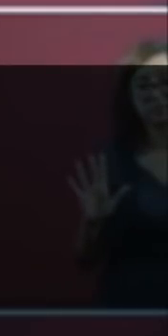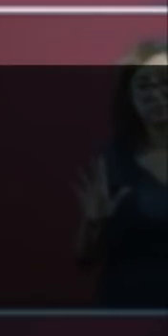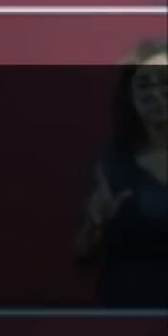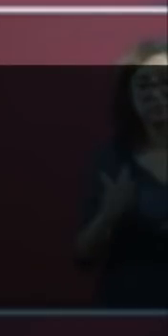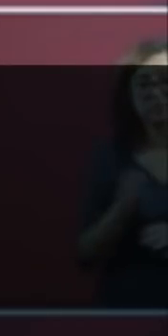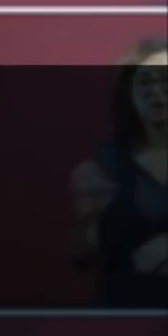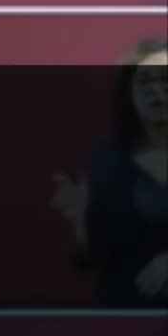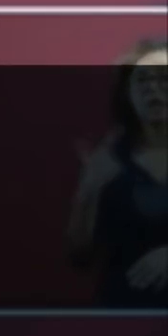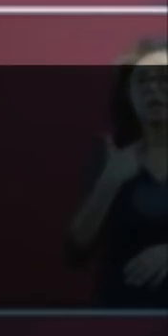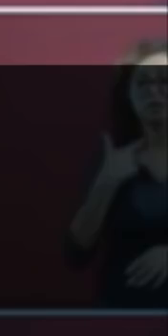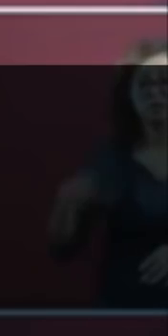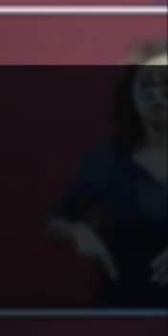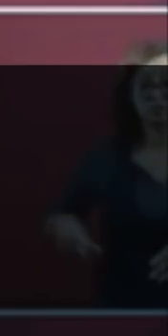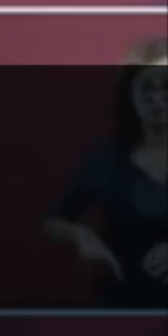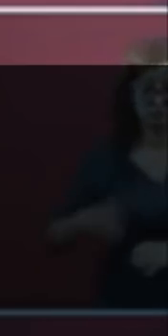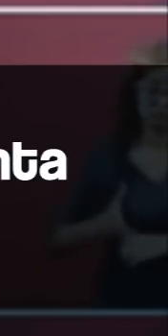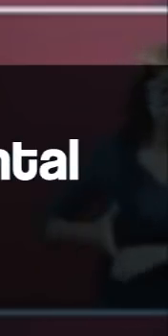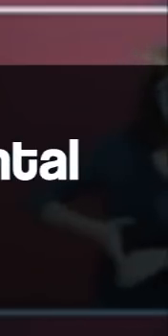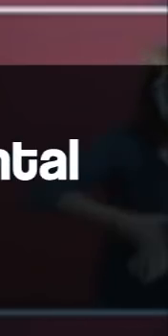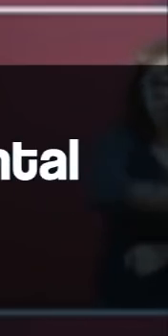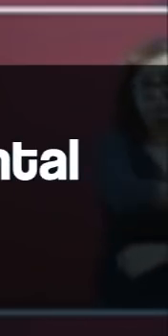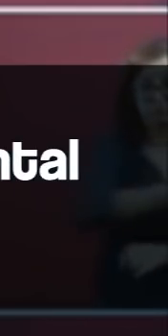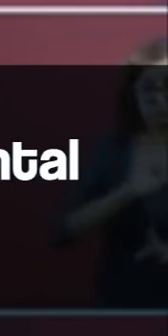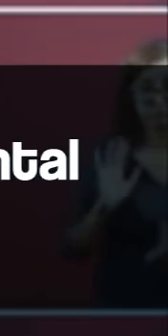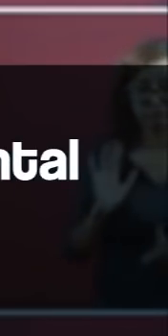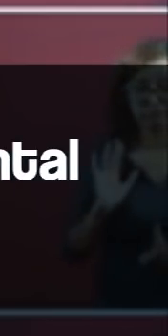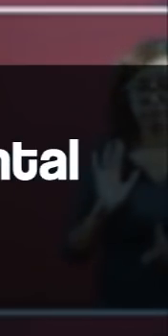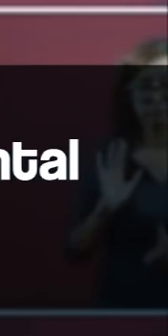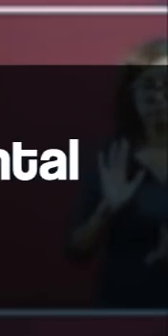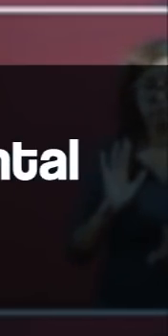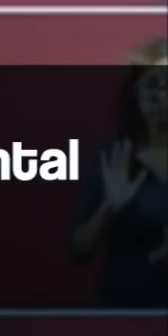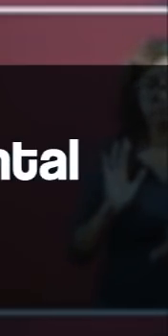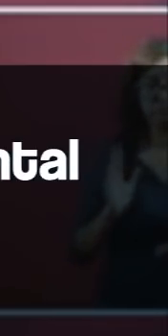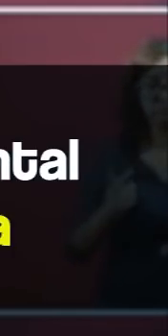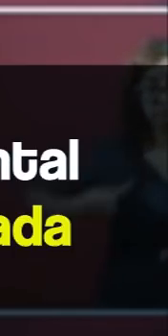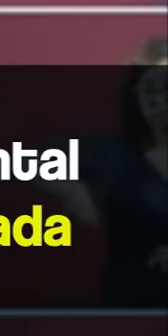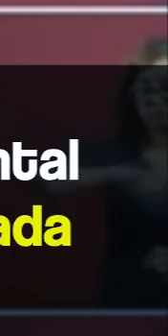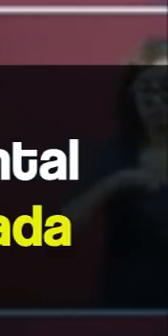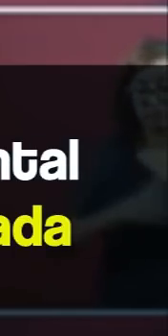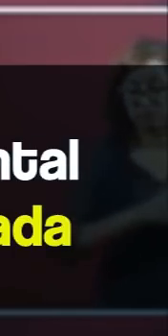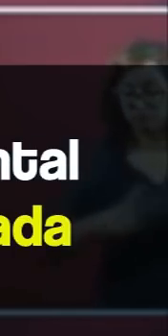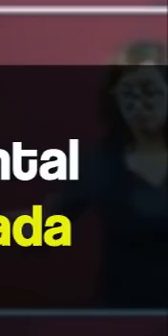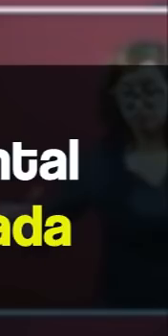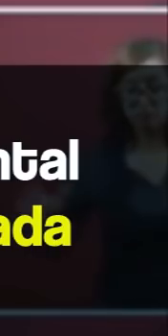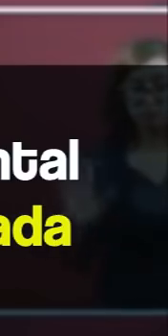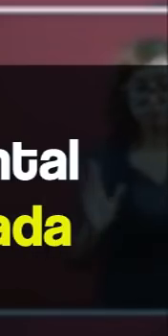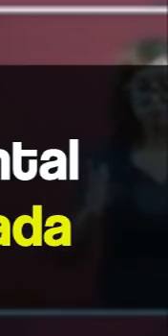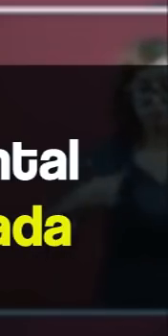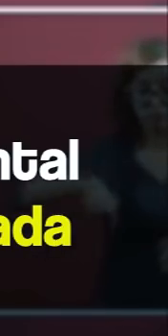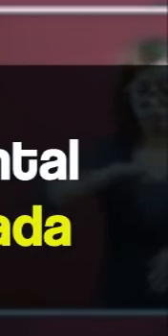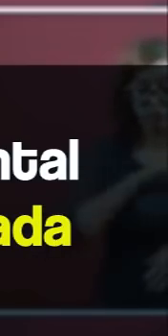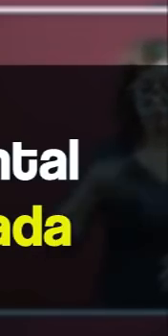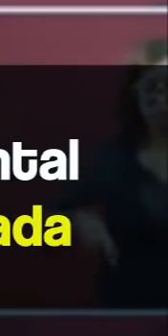de austeridad gubernamental para hacer frente a la crisis por la contingencia sanitaria generada por la pandemia de COVID-19.